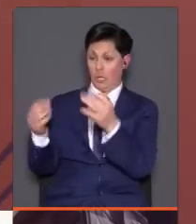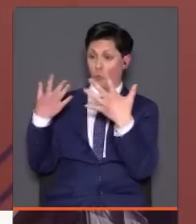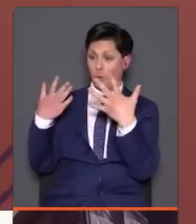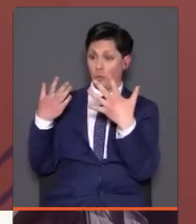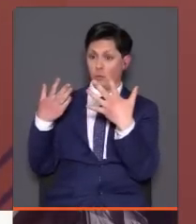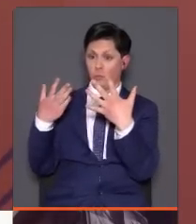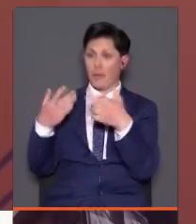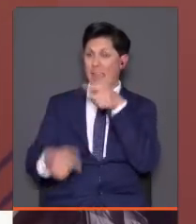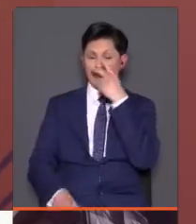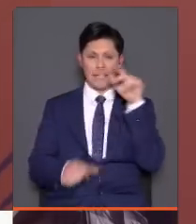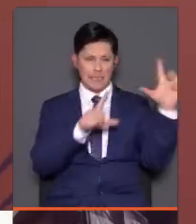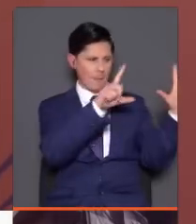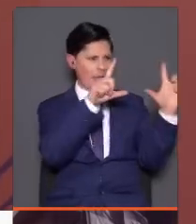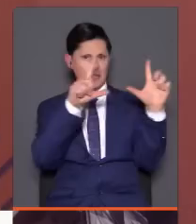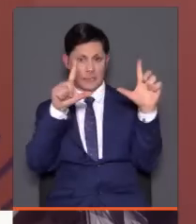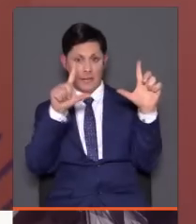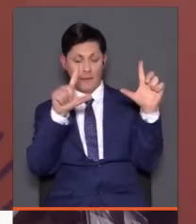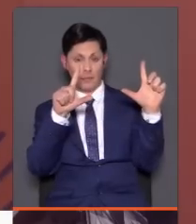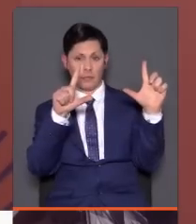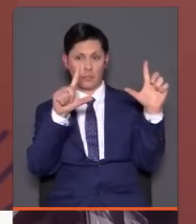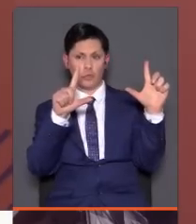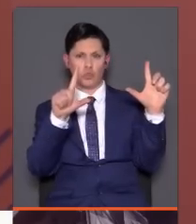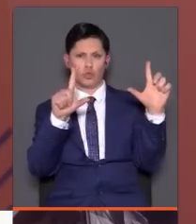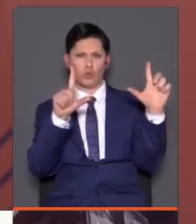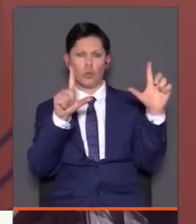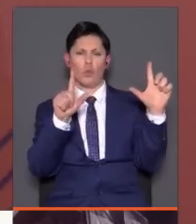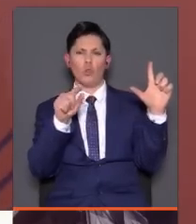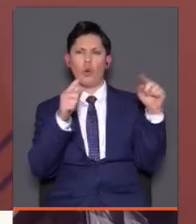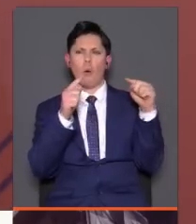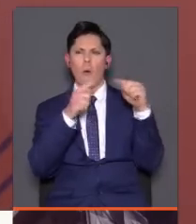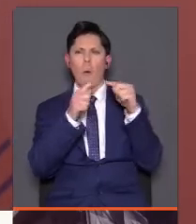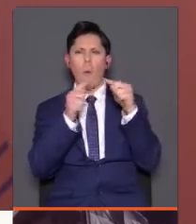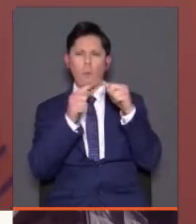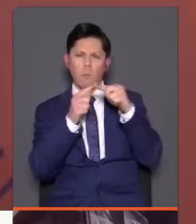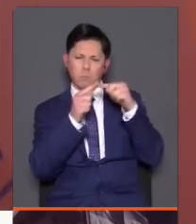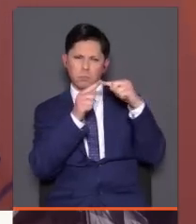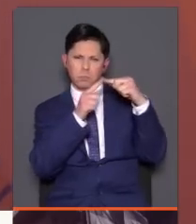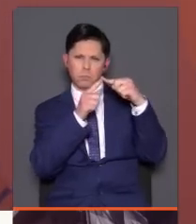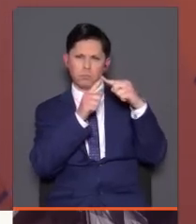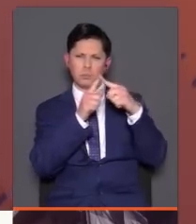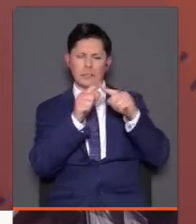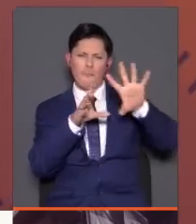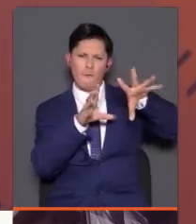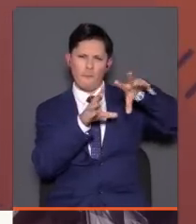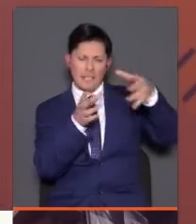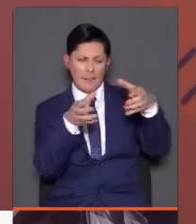Estas imágenes son inéditas y dan cuenta de la crueldad y determinación de esta banda.